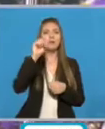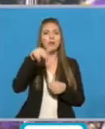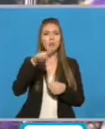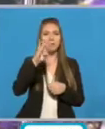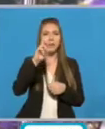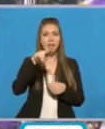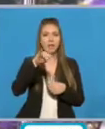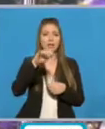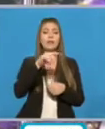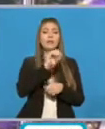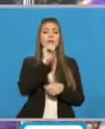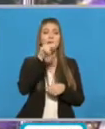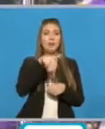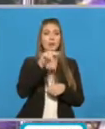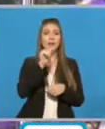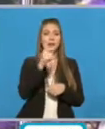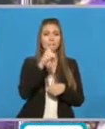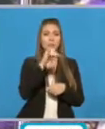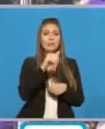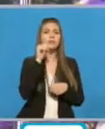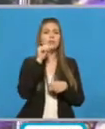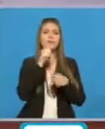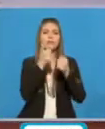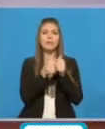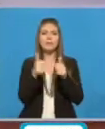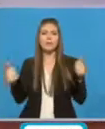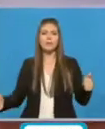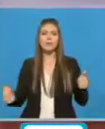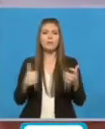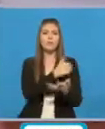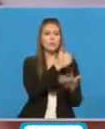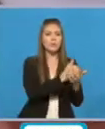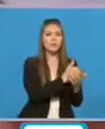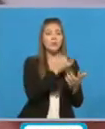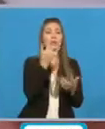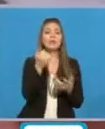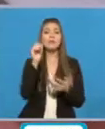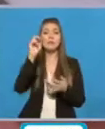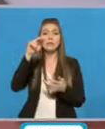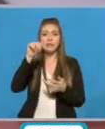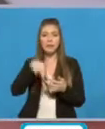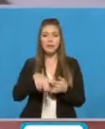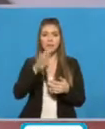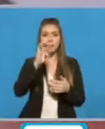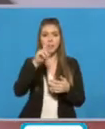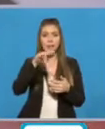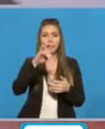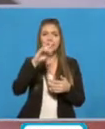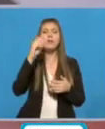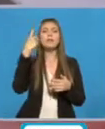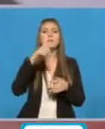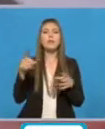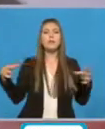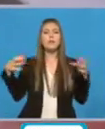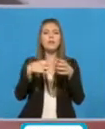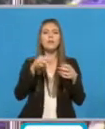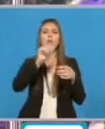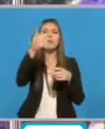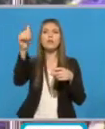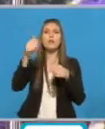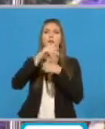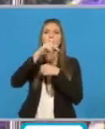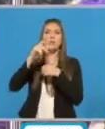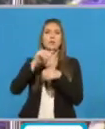ciudades, para lugares cerrados y para mujeres. Y la de San Benito es básicamente para monasterios que están fuera de las ciudades. Muy